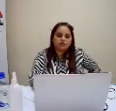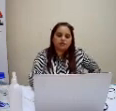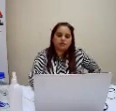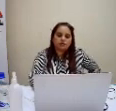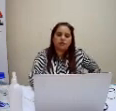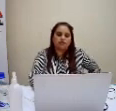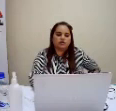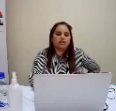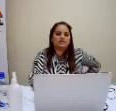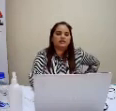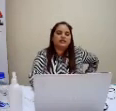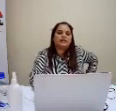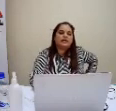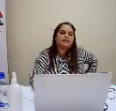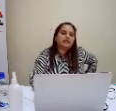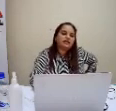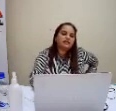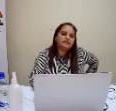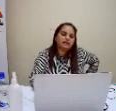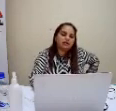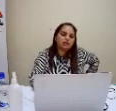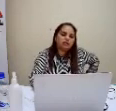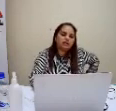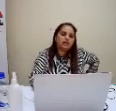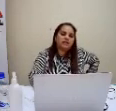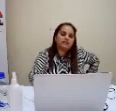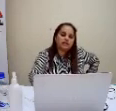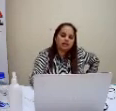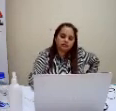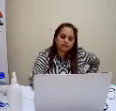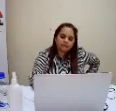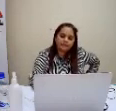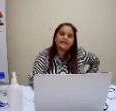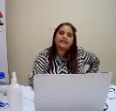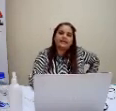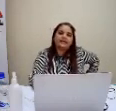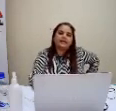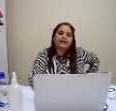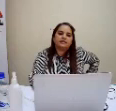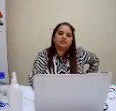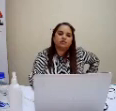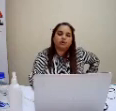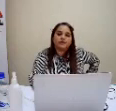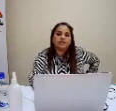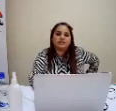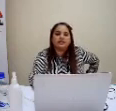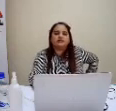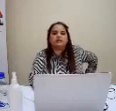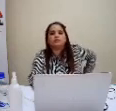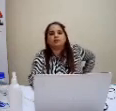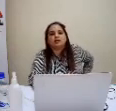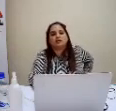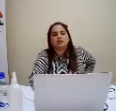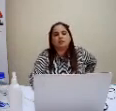psicótica, trastornos afectivos estacionales. Esta es la clasificación que hacen todos los especialistas